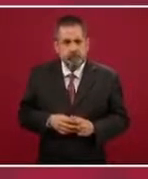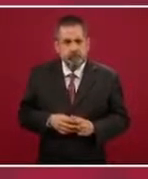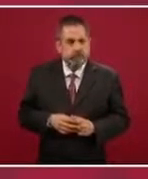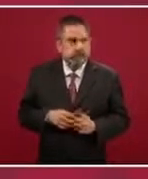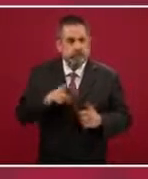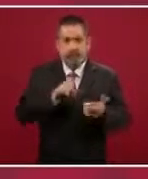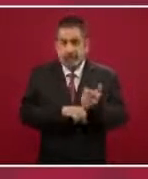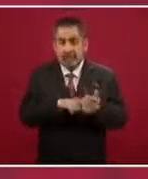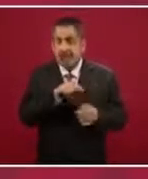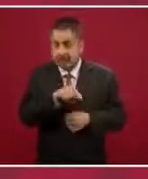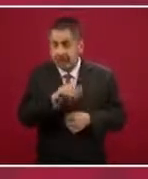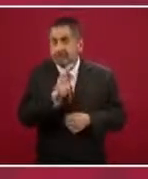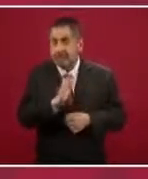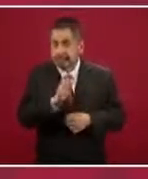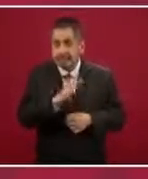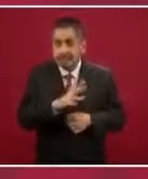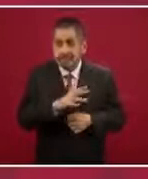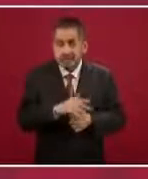traficantes,